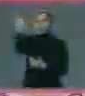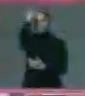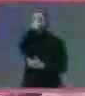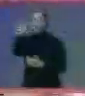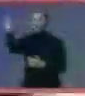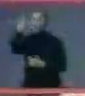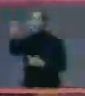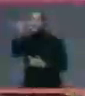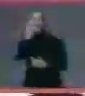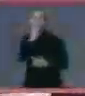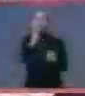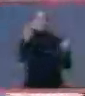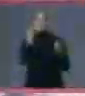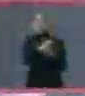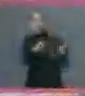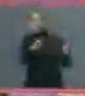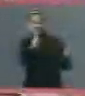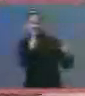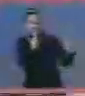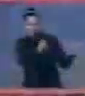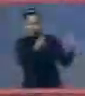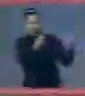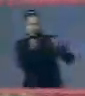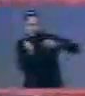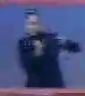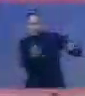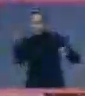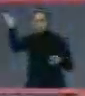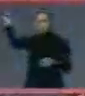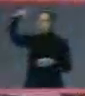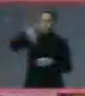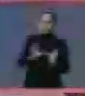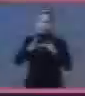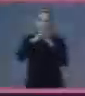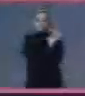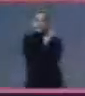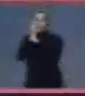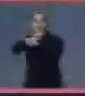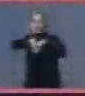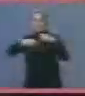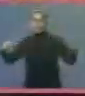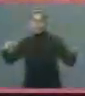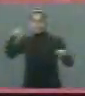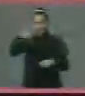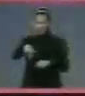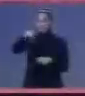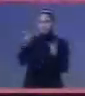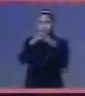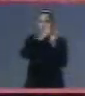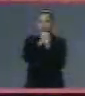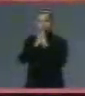llegó Dios Que El Cito llegó es tu